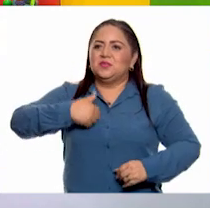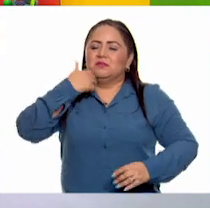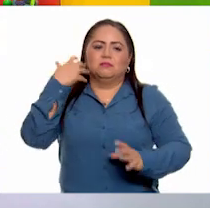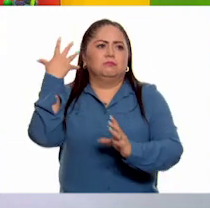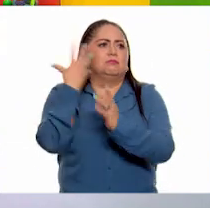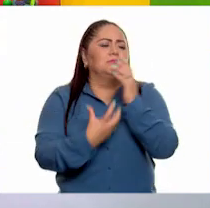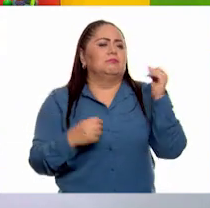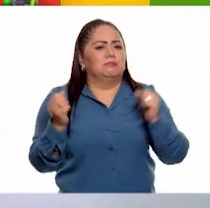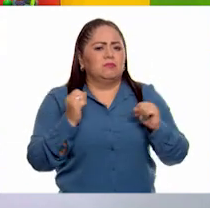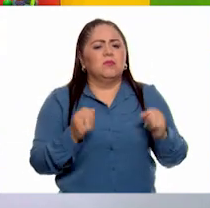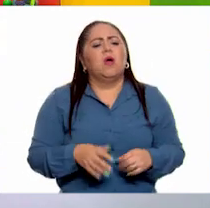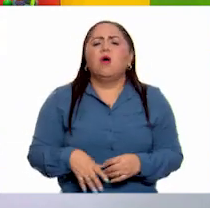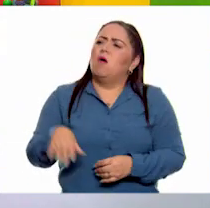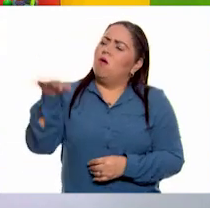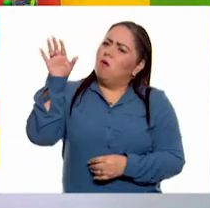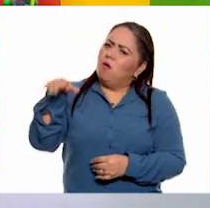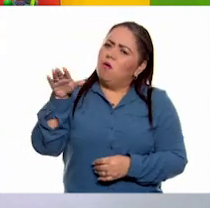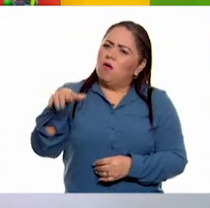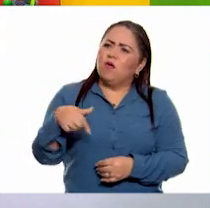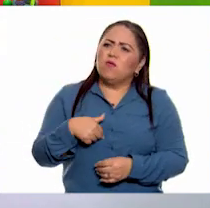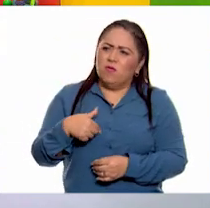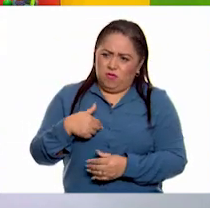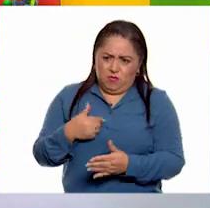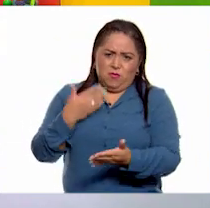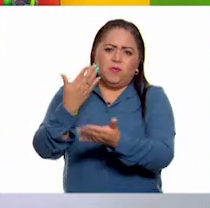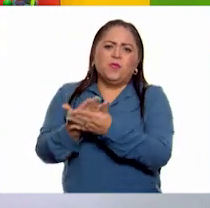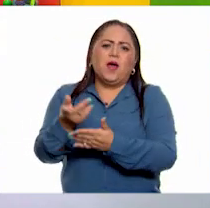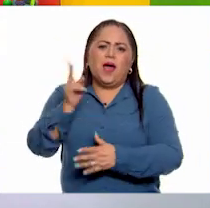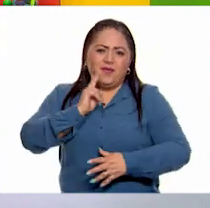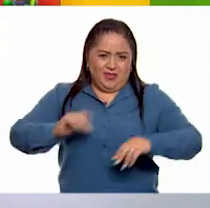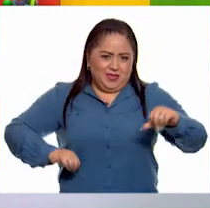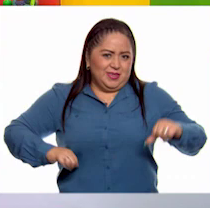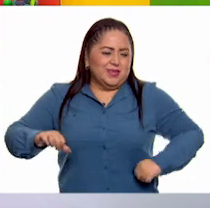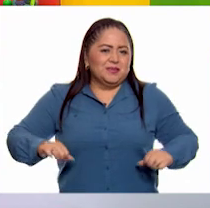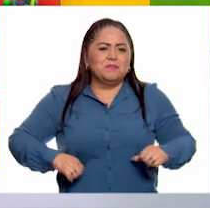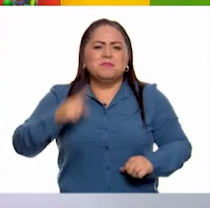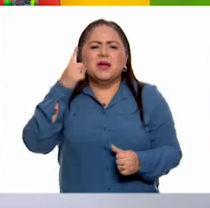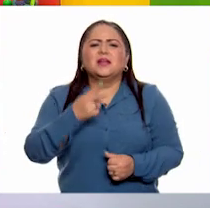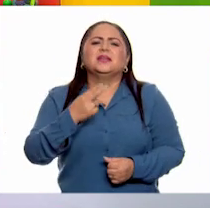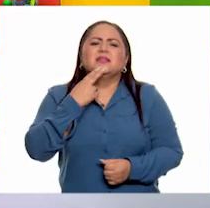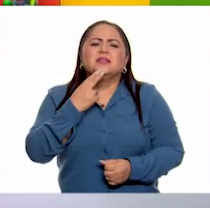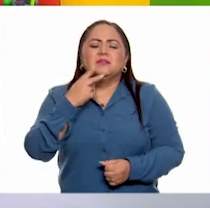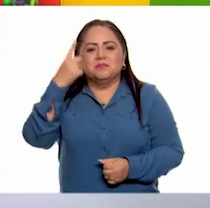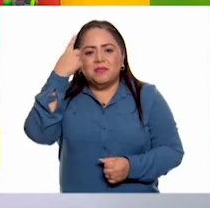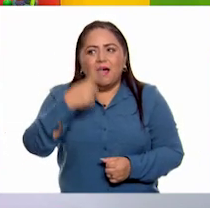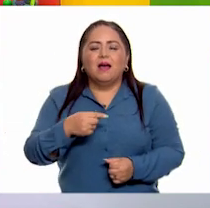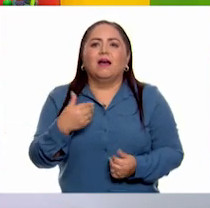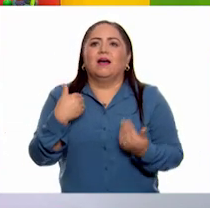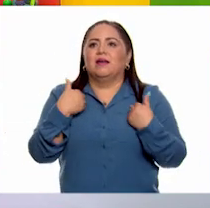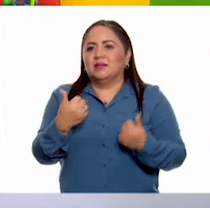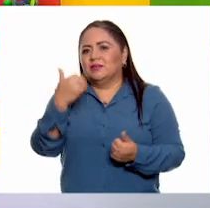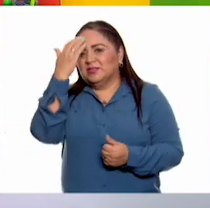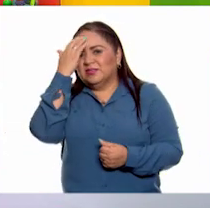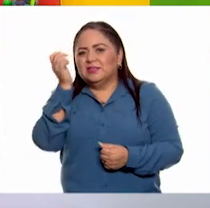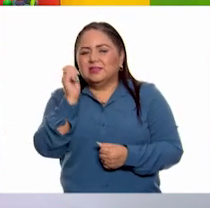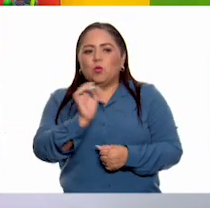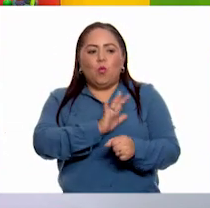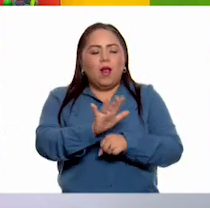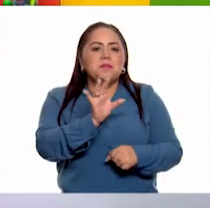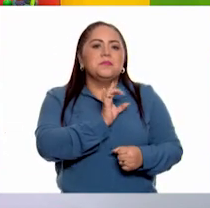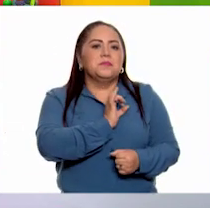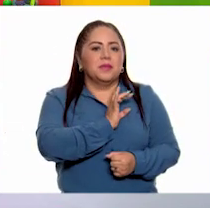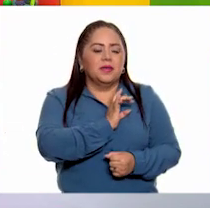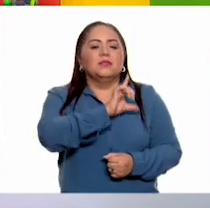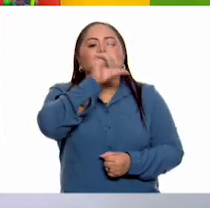corriendo. Oye, Sohar, te propongo una actividad que nos puede servir para reconocer algunos de nuestros miedos